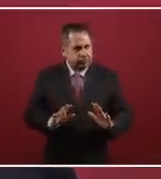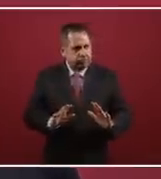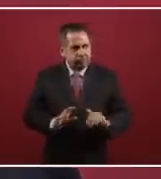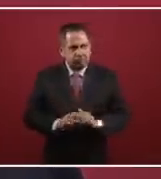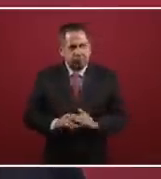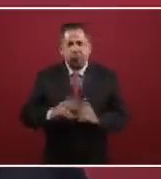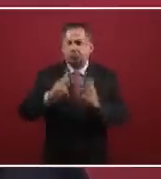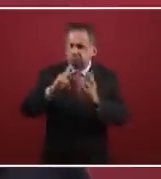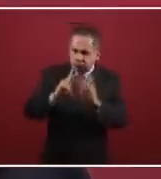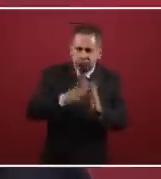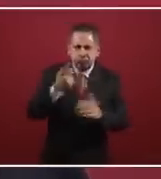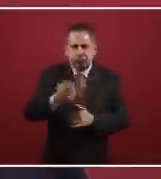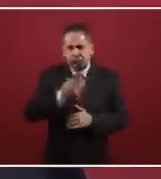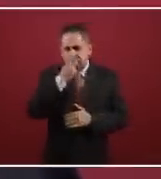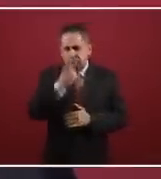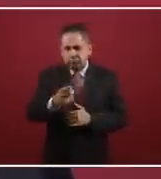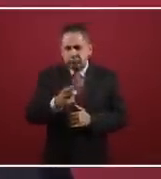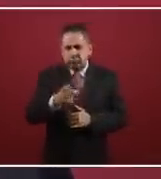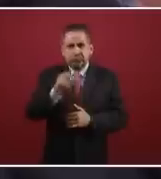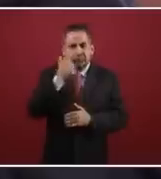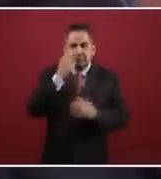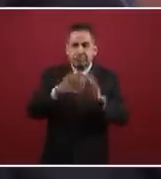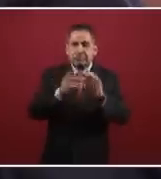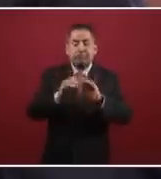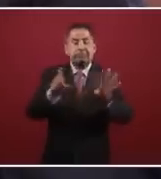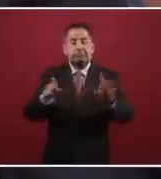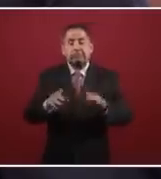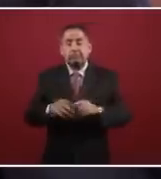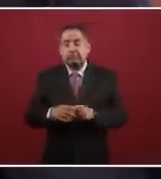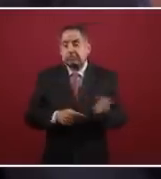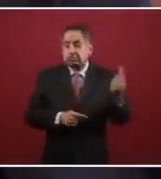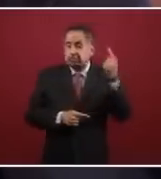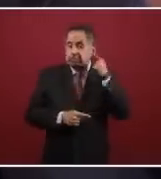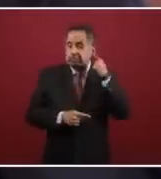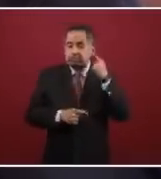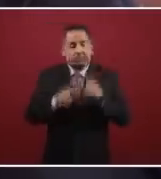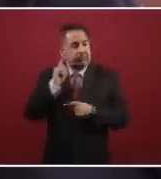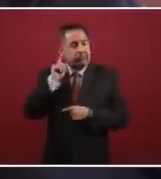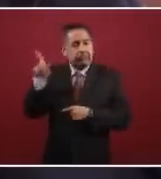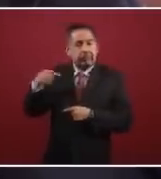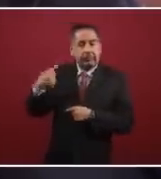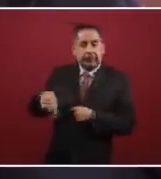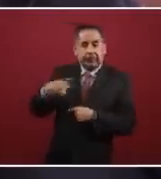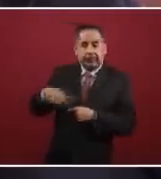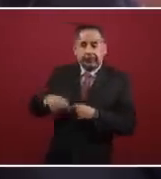Y repito, que no quiero que entre por un oído y salga por otro,